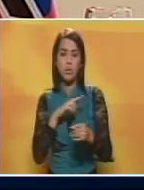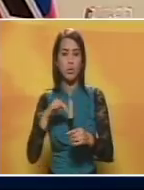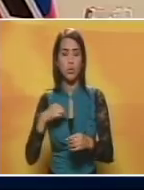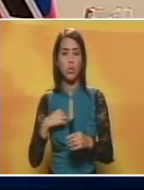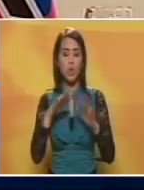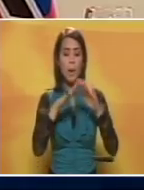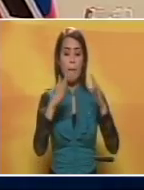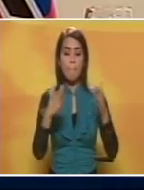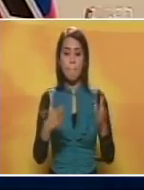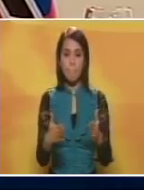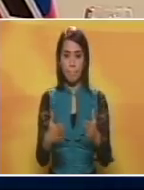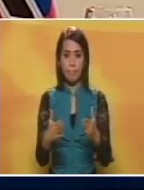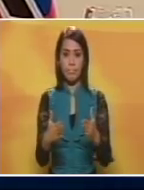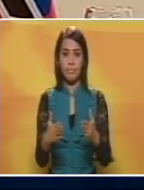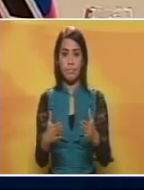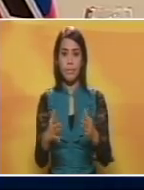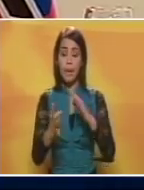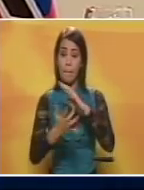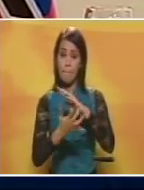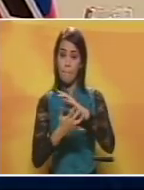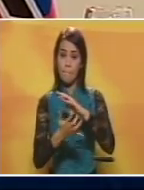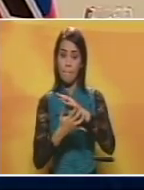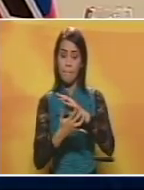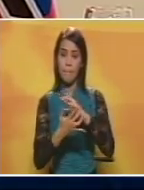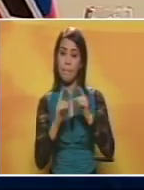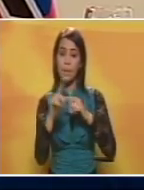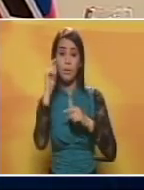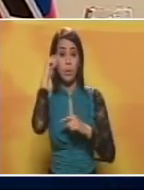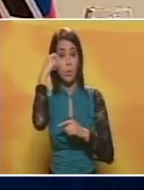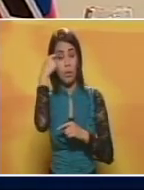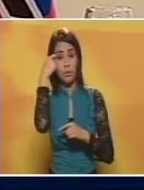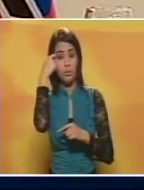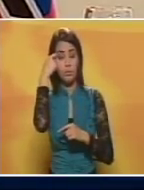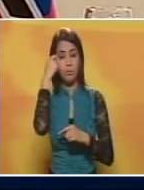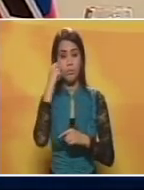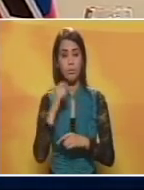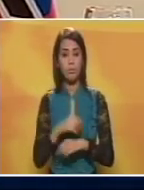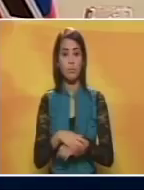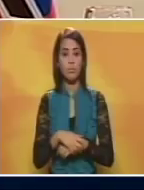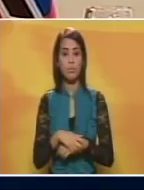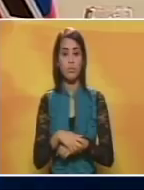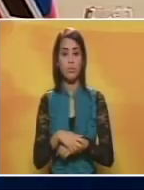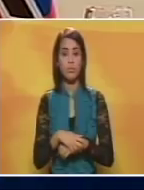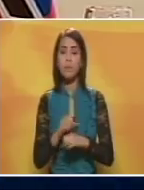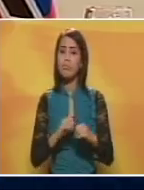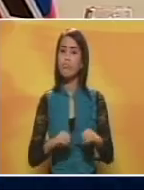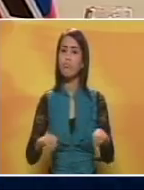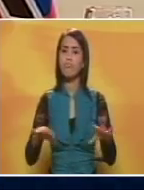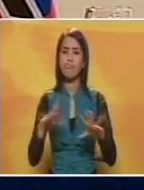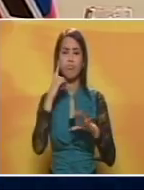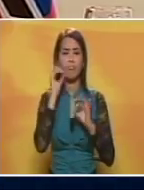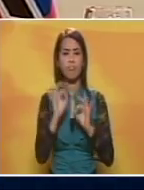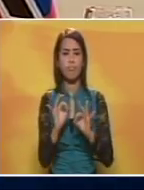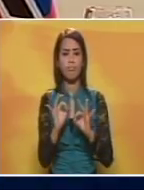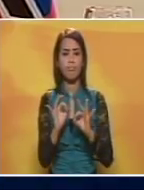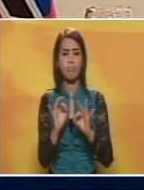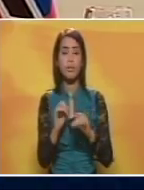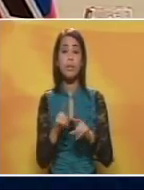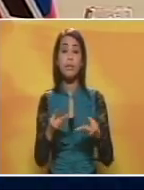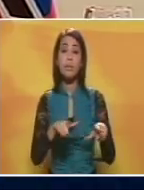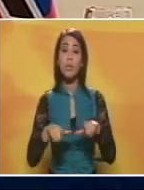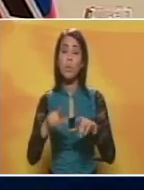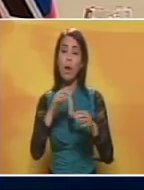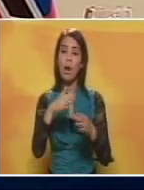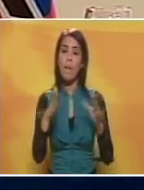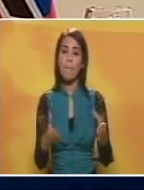las máquinas de votación, pero recuerden que van a estar sin el despliegue de la herradura y la mesa. Sí